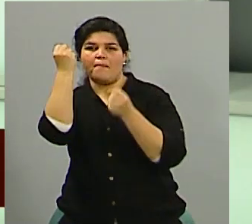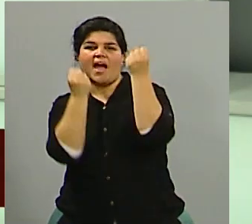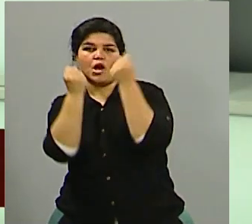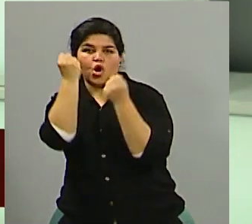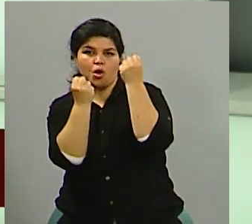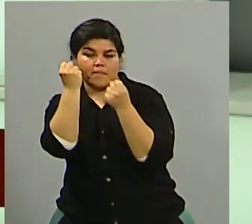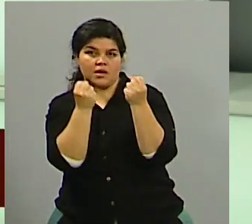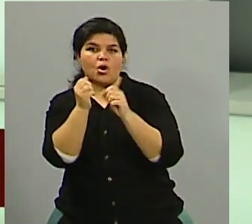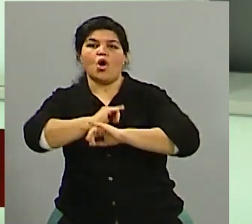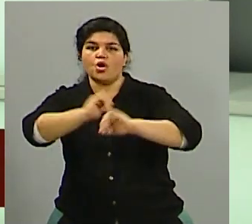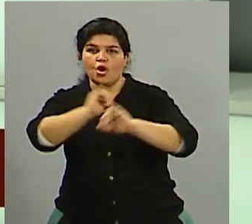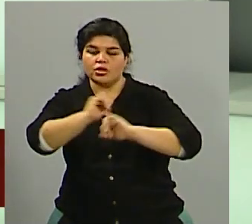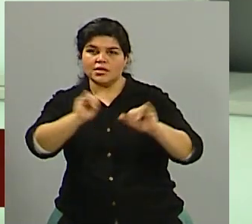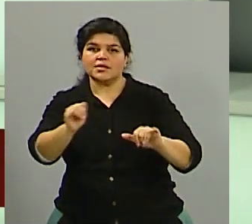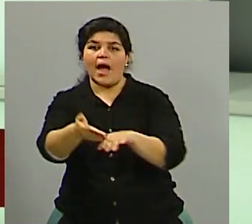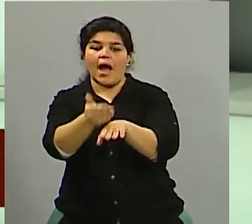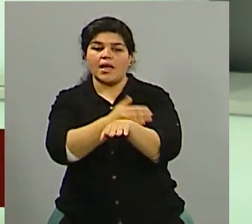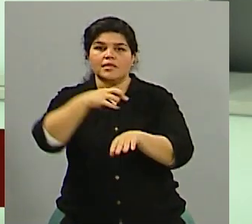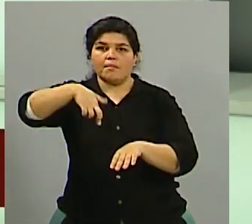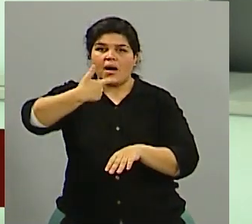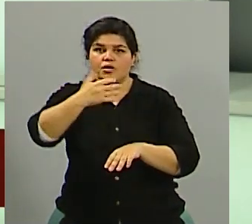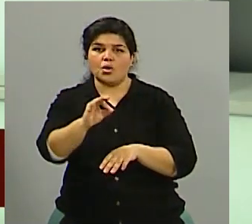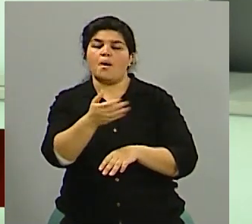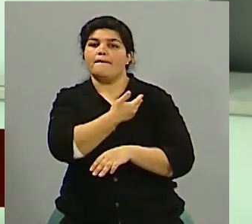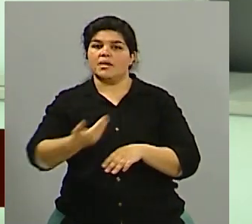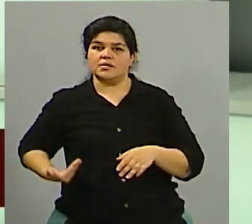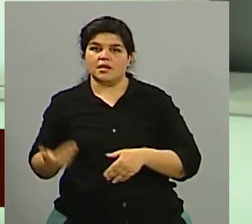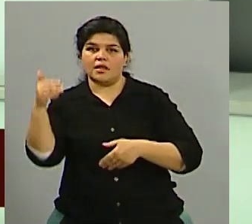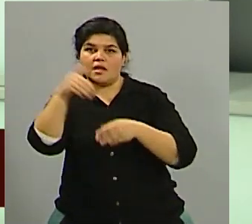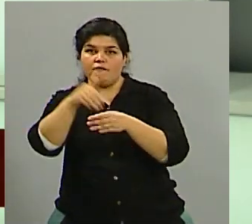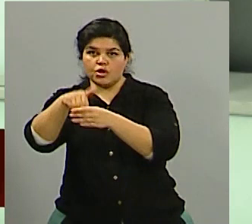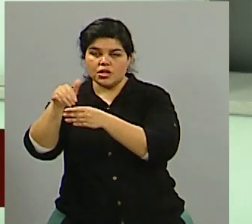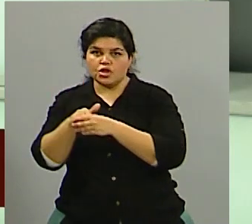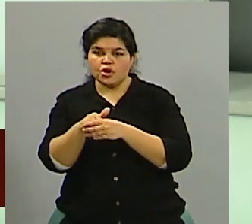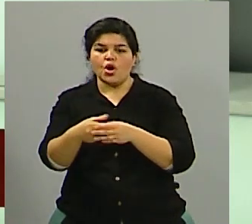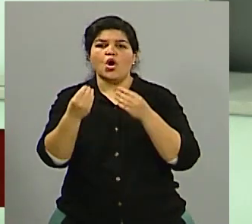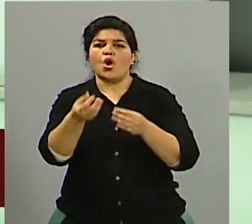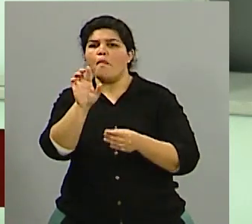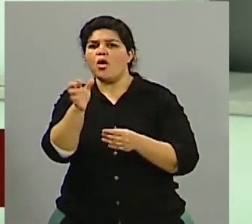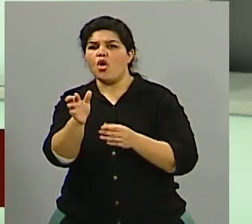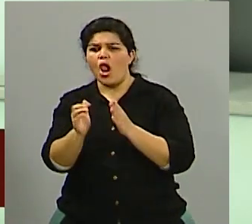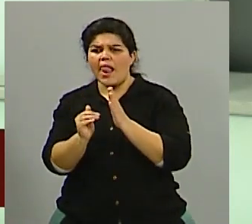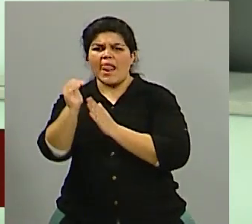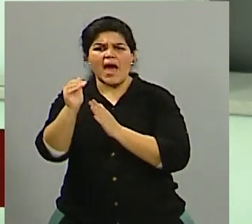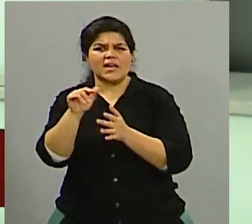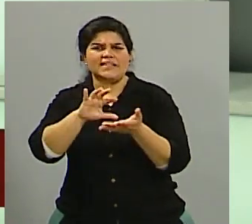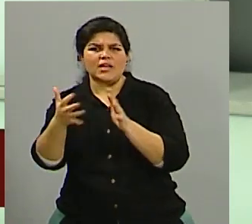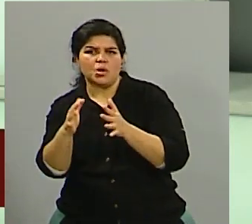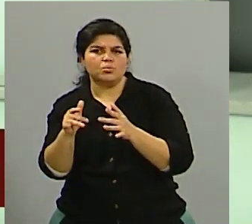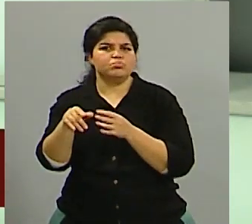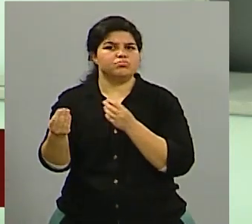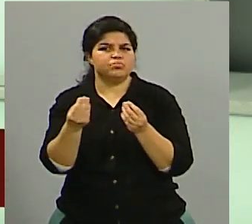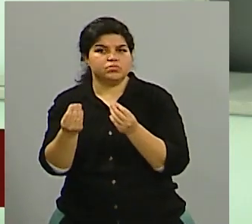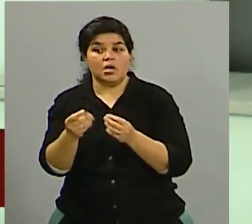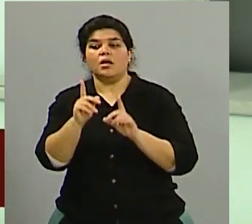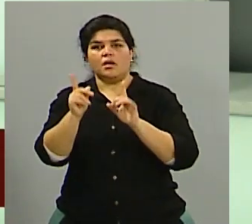las elecciones, a las PASO presidenciales, estaba vinculado con el comportamiento del dólar y obviamente las consecuencias a partir de esto, si tiene